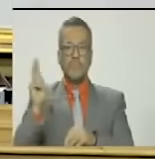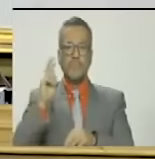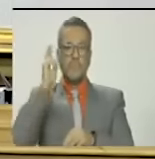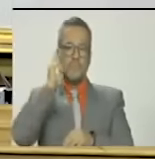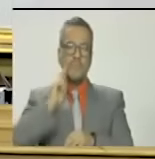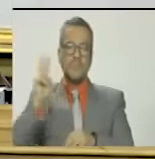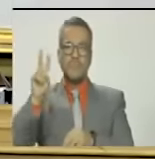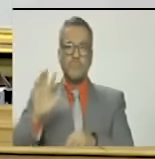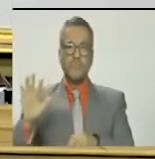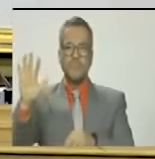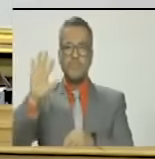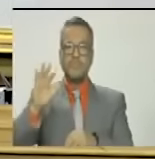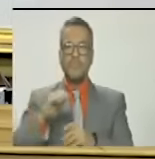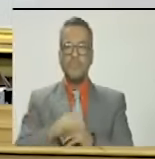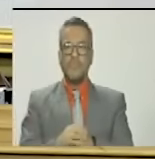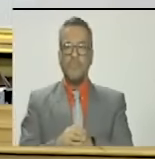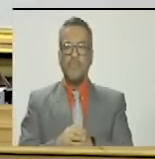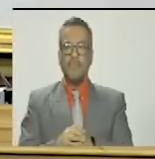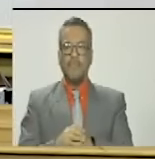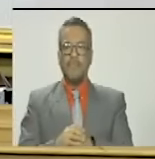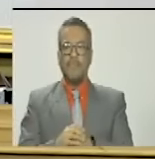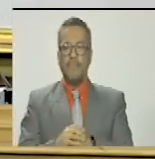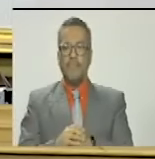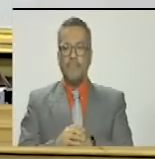la República Bolivariana de Venezuela.